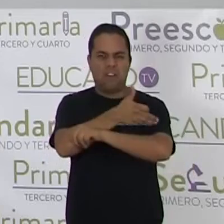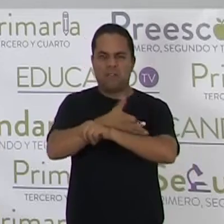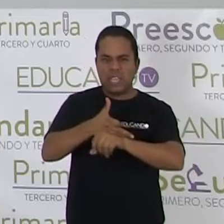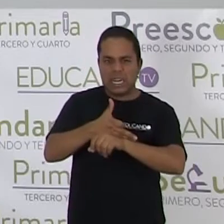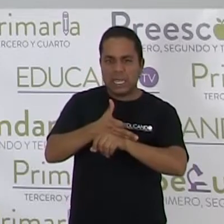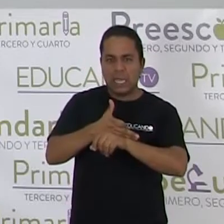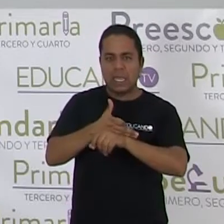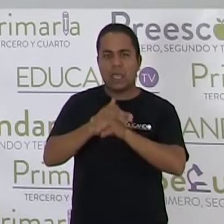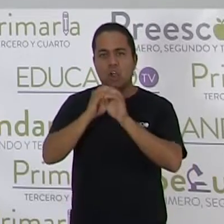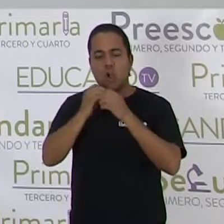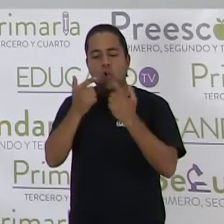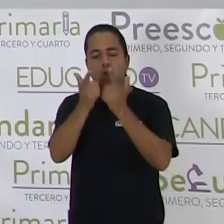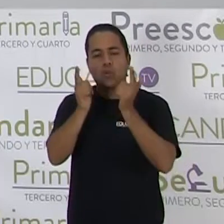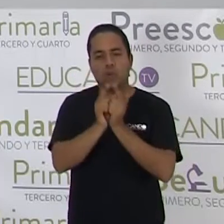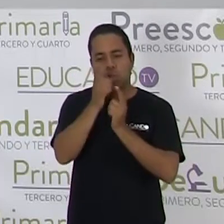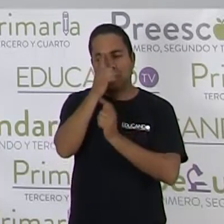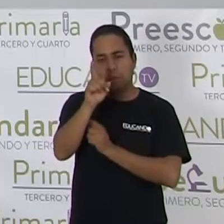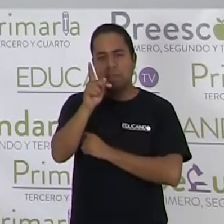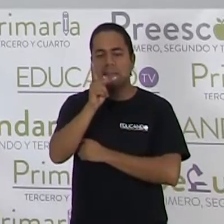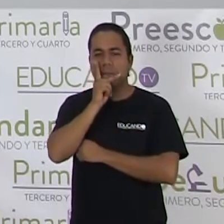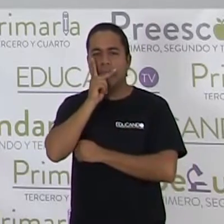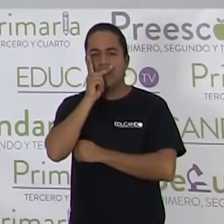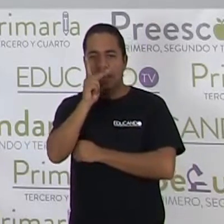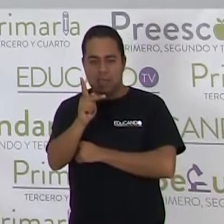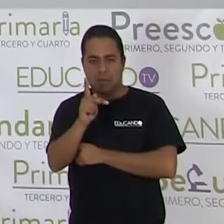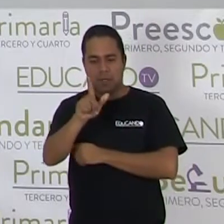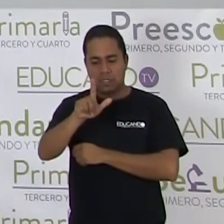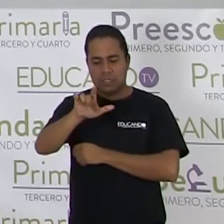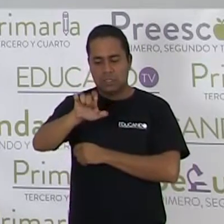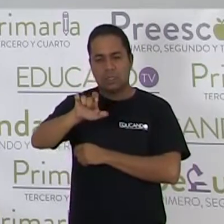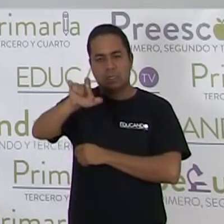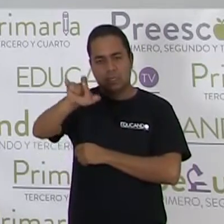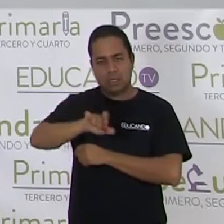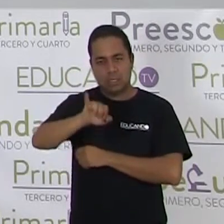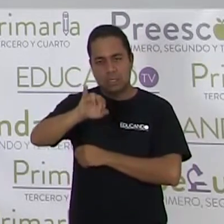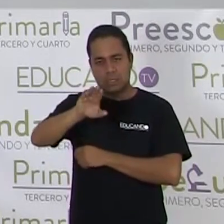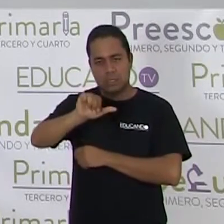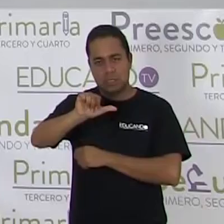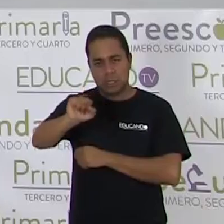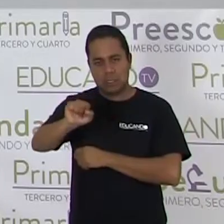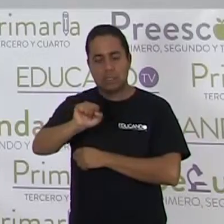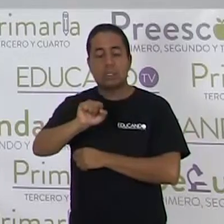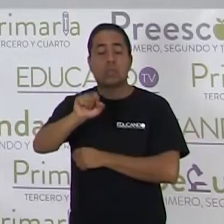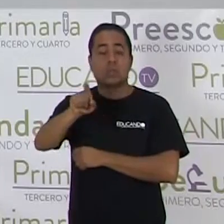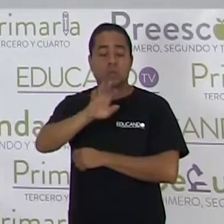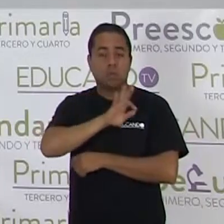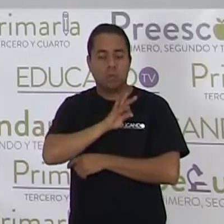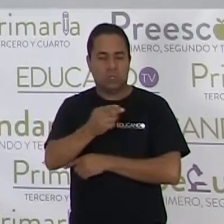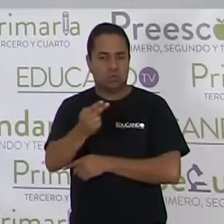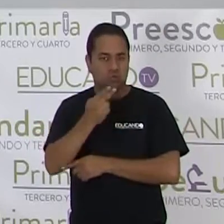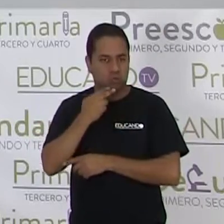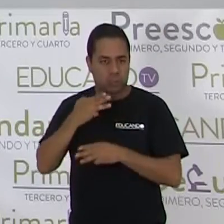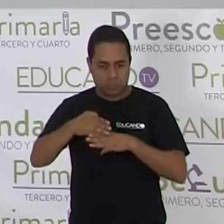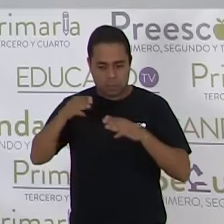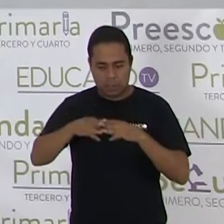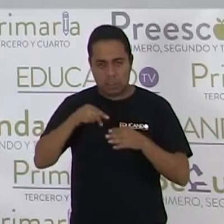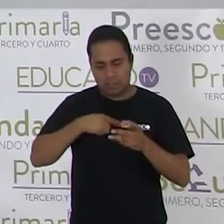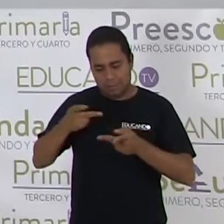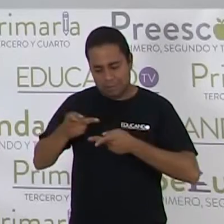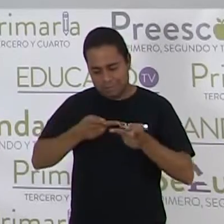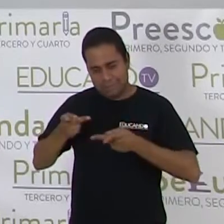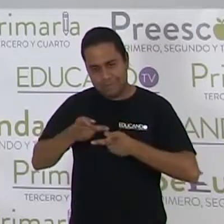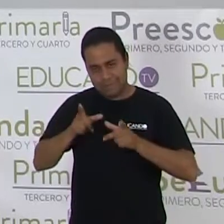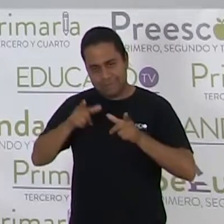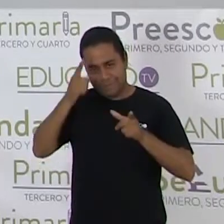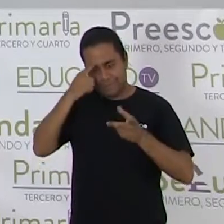léxicas o las familias de palabras, lo cual te va a permitir que en la siguiente sesión podamos utilizar el material que ya traemos preparado para